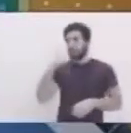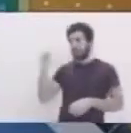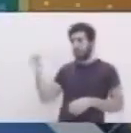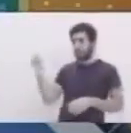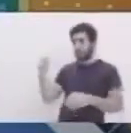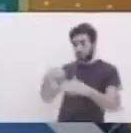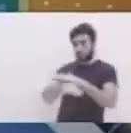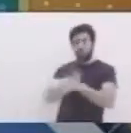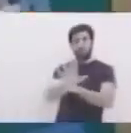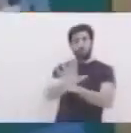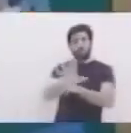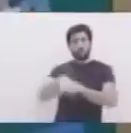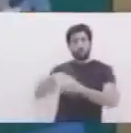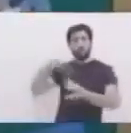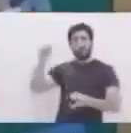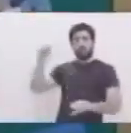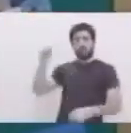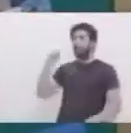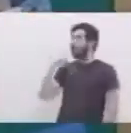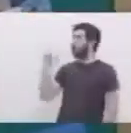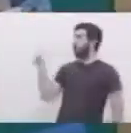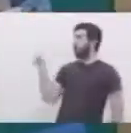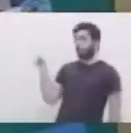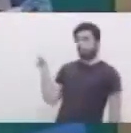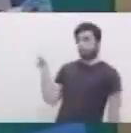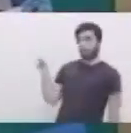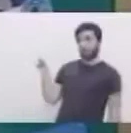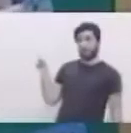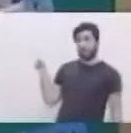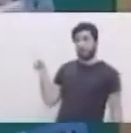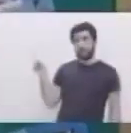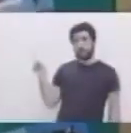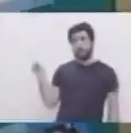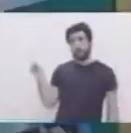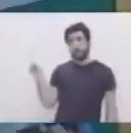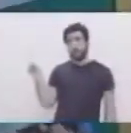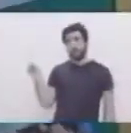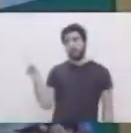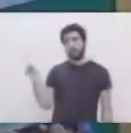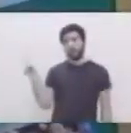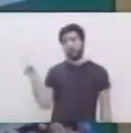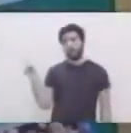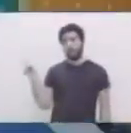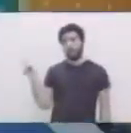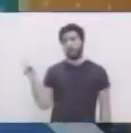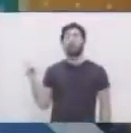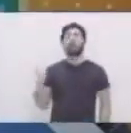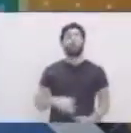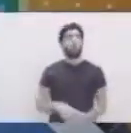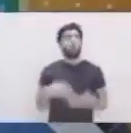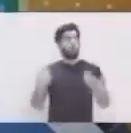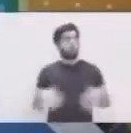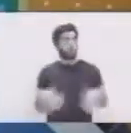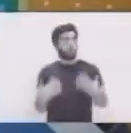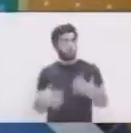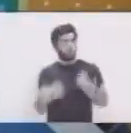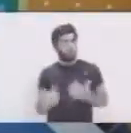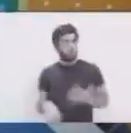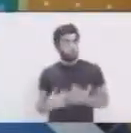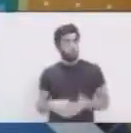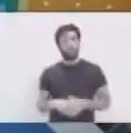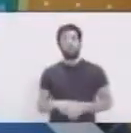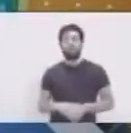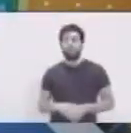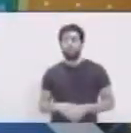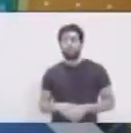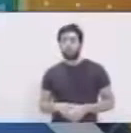Vean que no hay nada por aquí. ¿Sí? Comprobado, sí, muy sí, sí. Bien. Entonces ahora